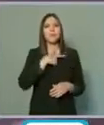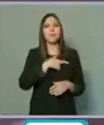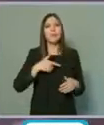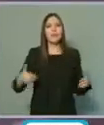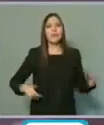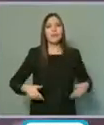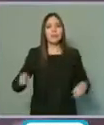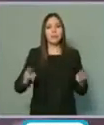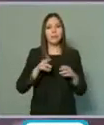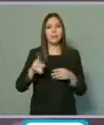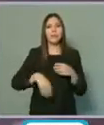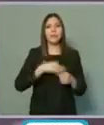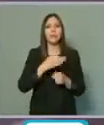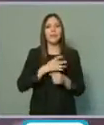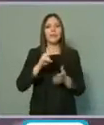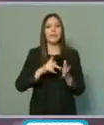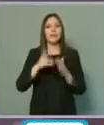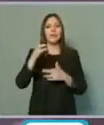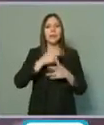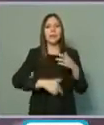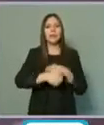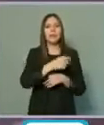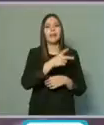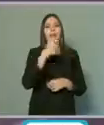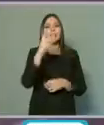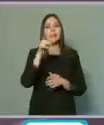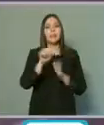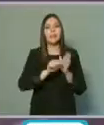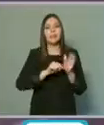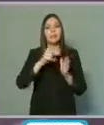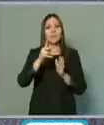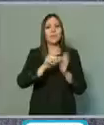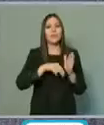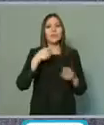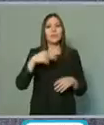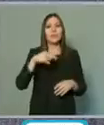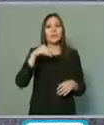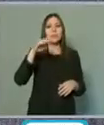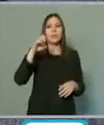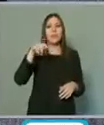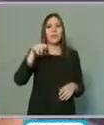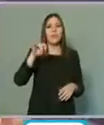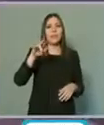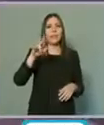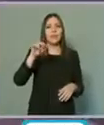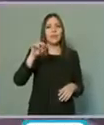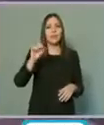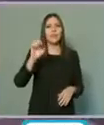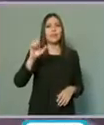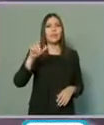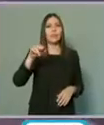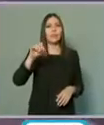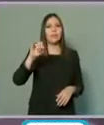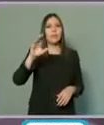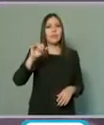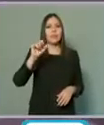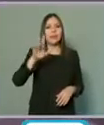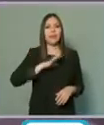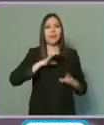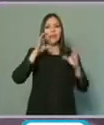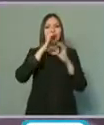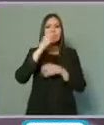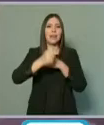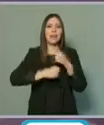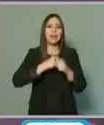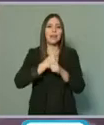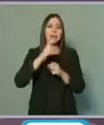musical. Ajá. Afortunadamente estoy regresando cada 2 meses como artista invitada a Mentiras, el musical, que está increíble, que es exitosísima, que tiene canciones de los